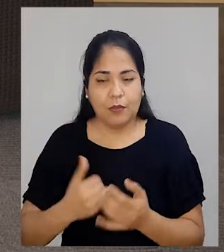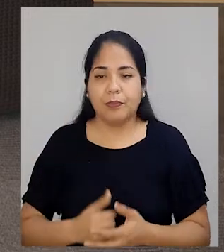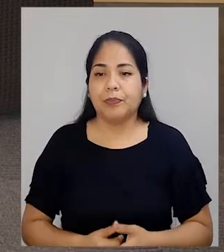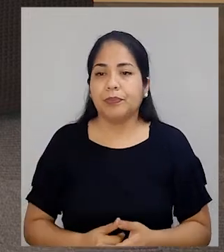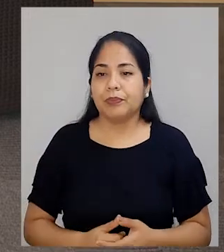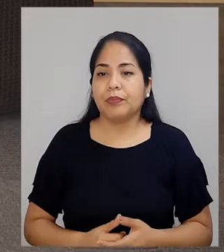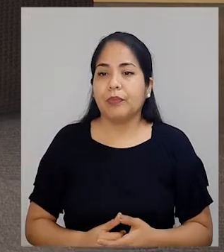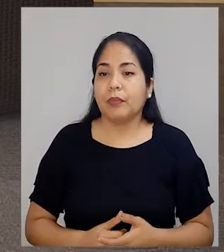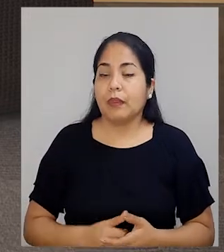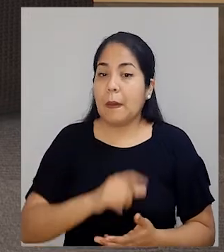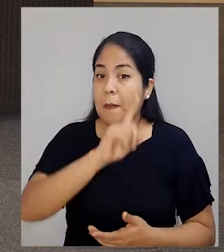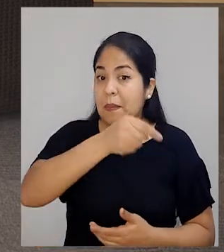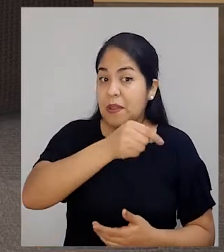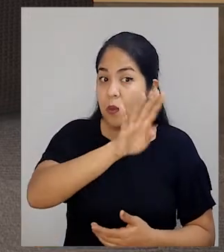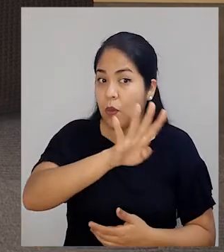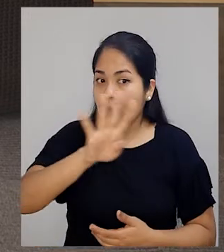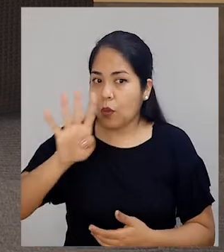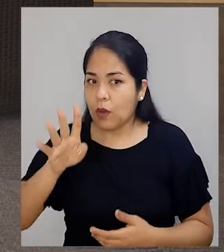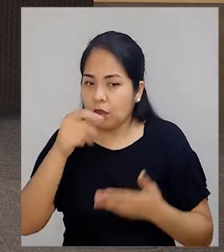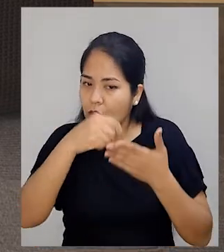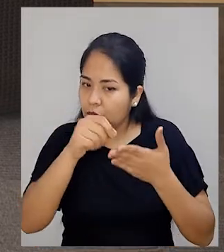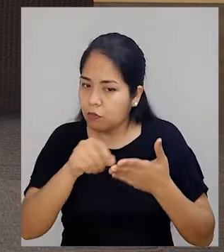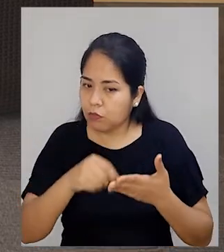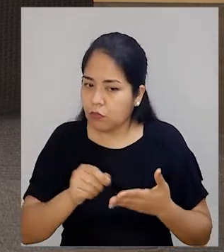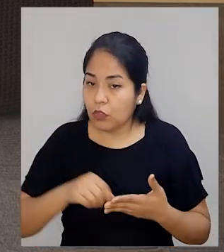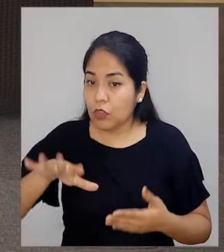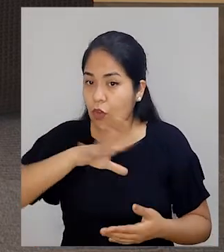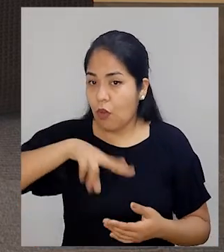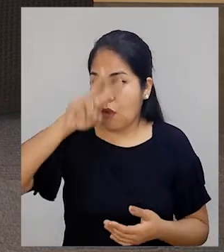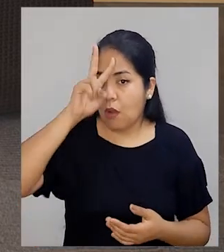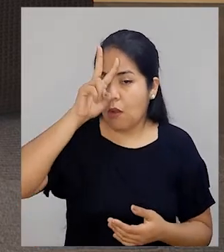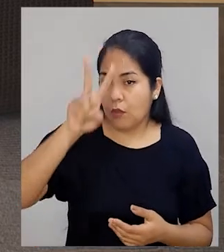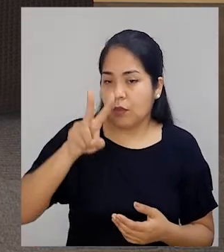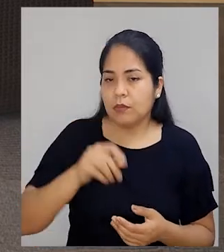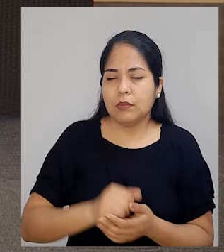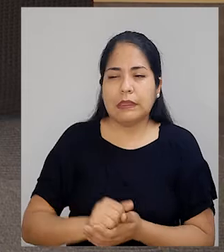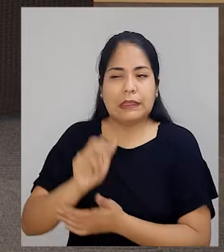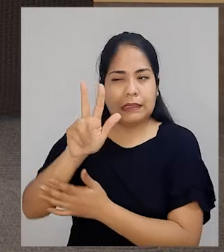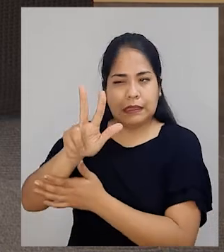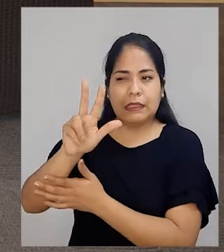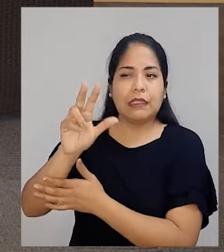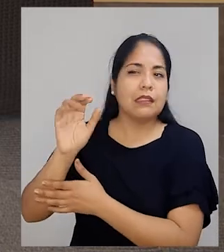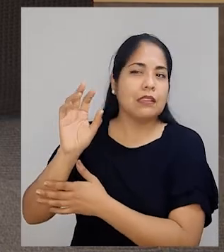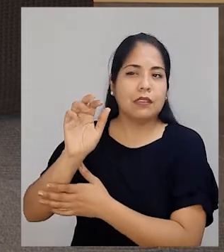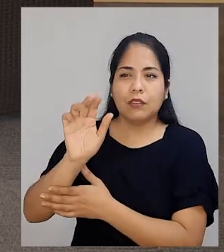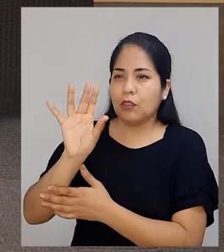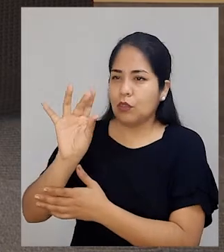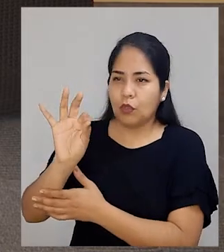2021, ¿no? De estas 1.044 inspecciones realizadas a nivel nacional,